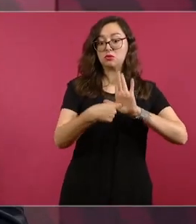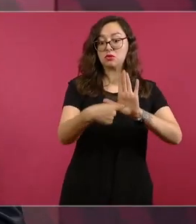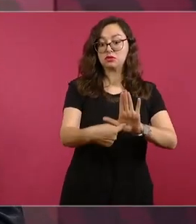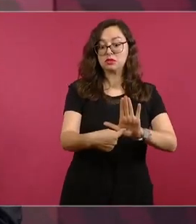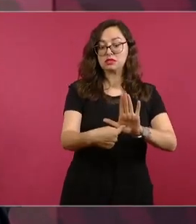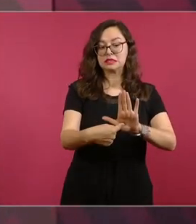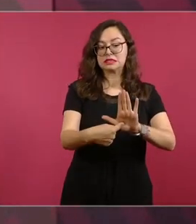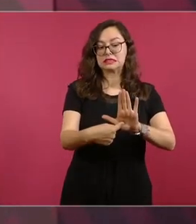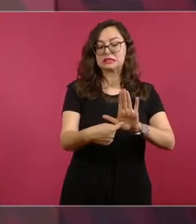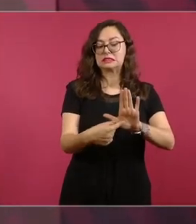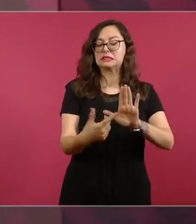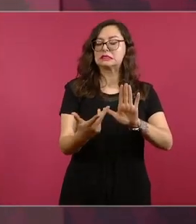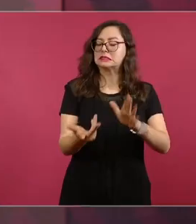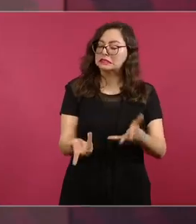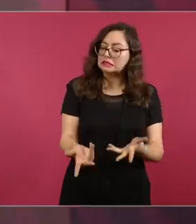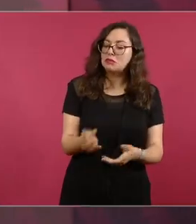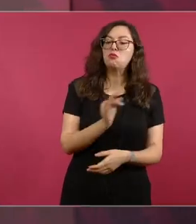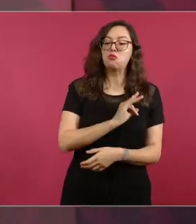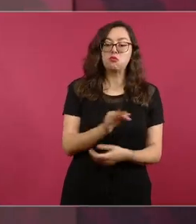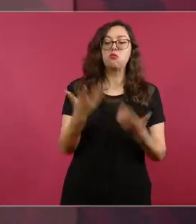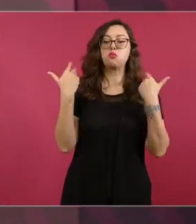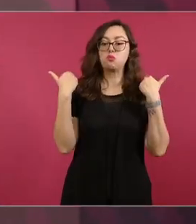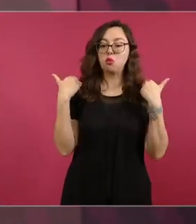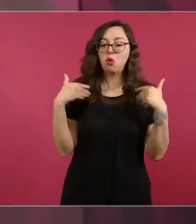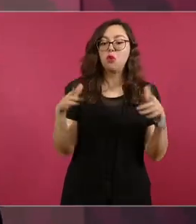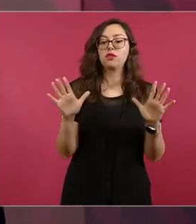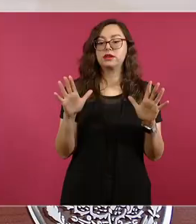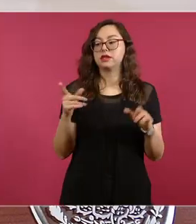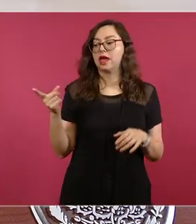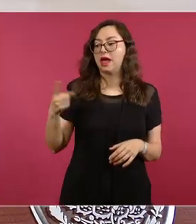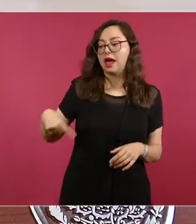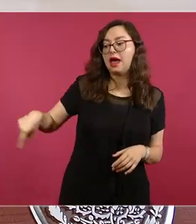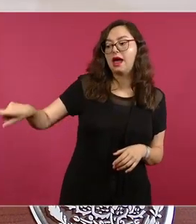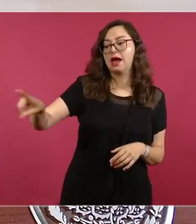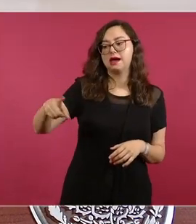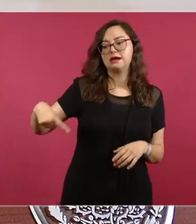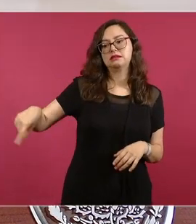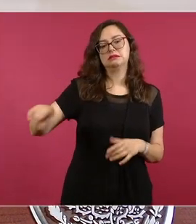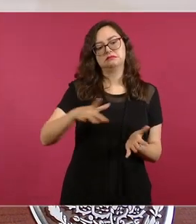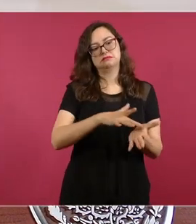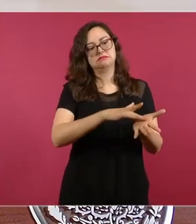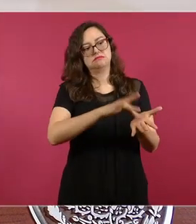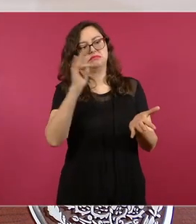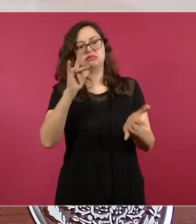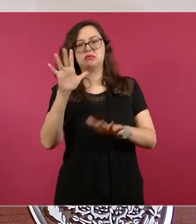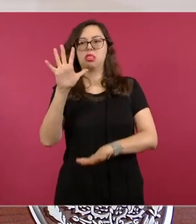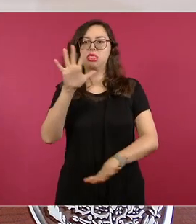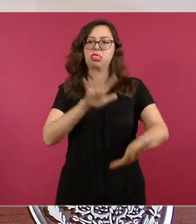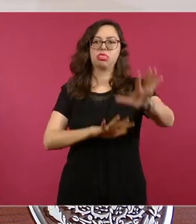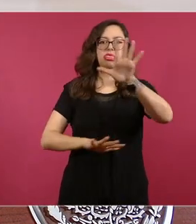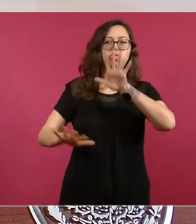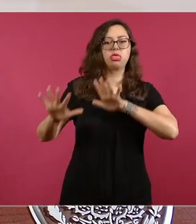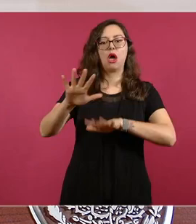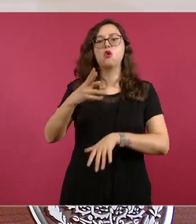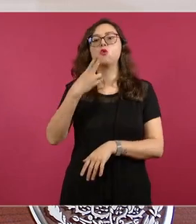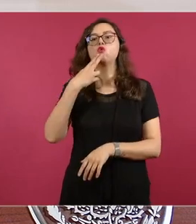pasen estos tiempos de calor